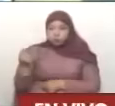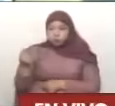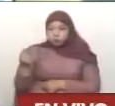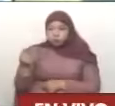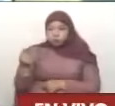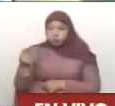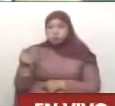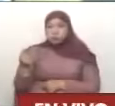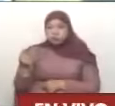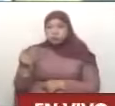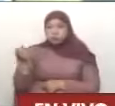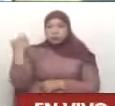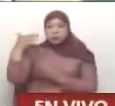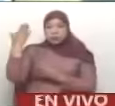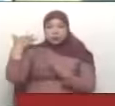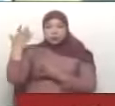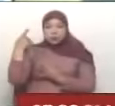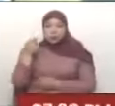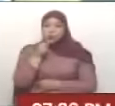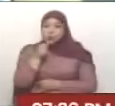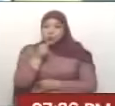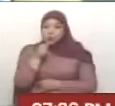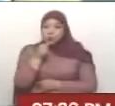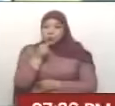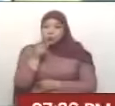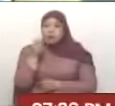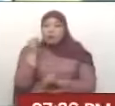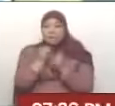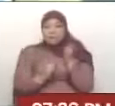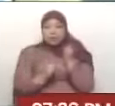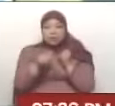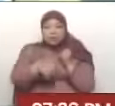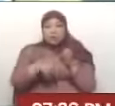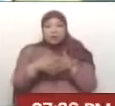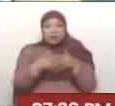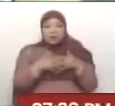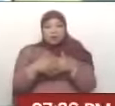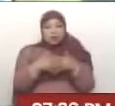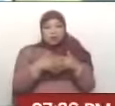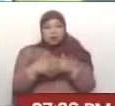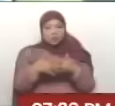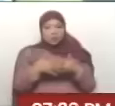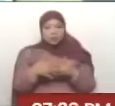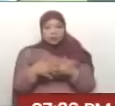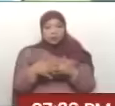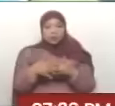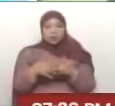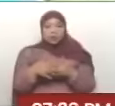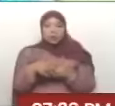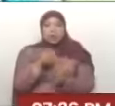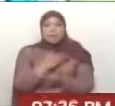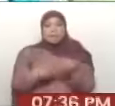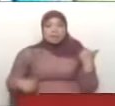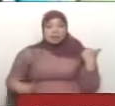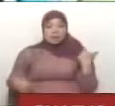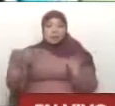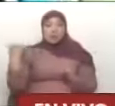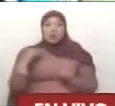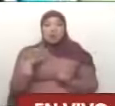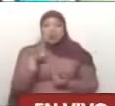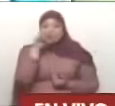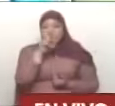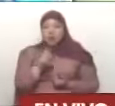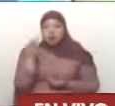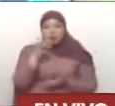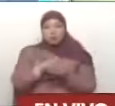multimillonario, de los multimillonarios, de los apellidos de Estados Unidos, trató de ser presidente hace